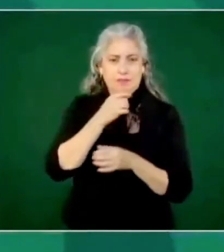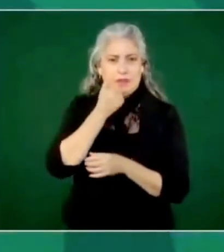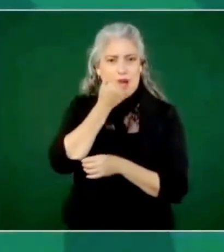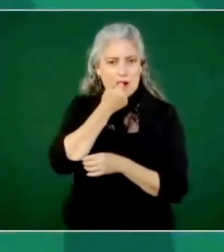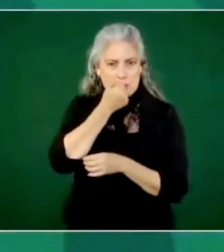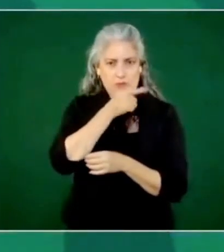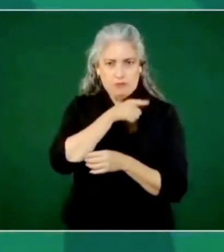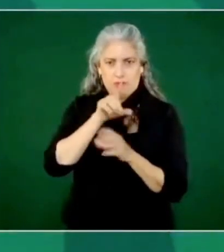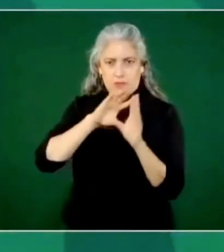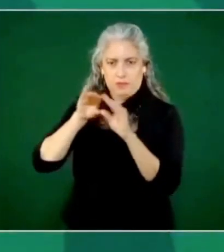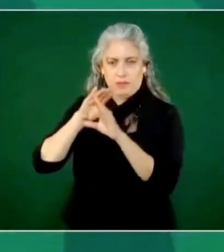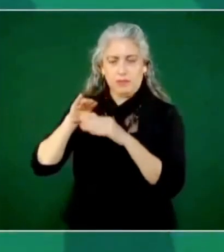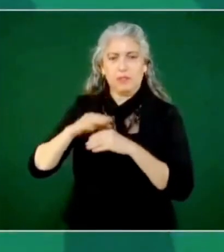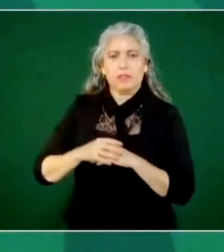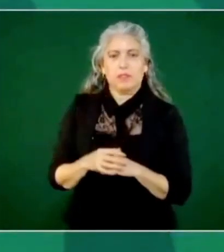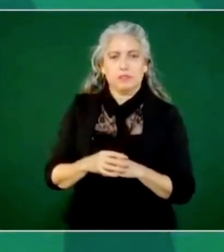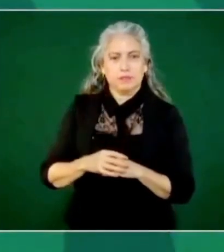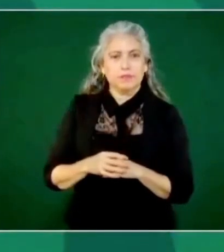del doctor